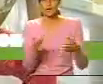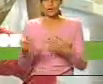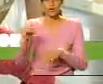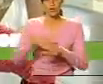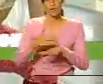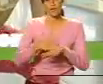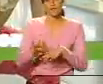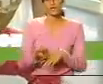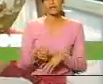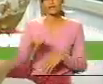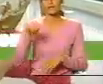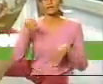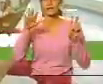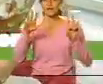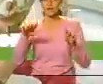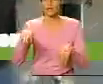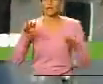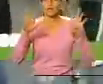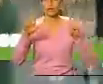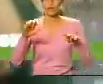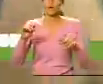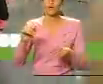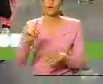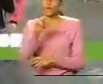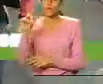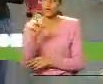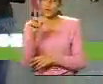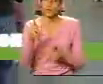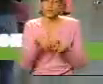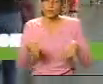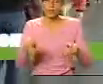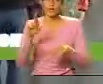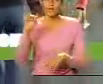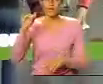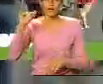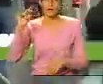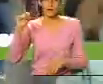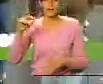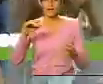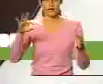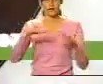jueves 7 y viernes 8 de julio a la Sala Ríos Reina del Teatro Teresa Carreño,